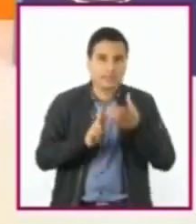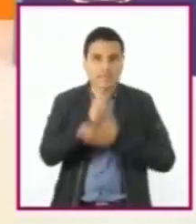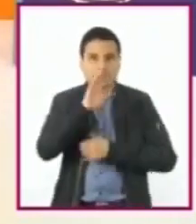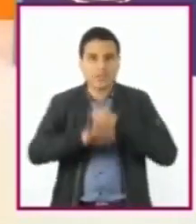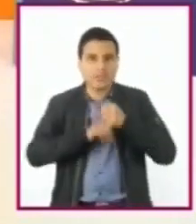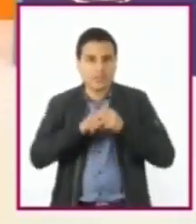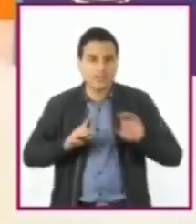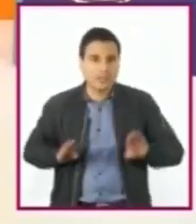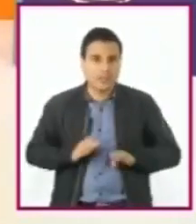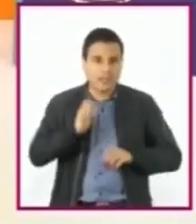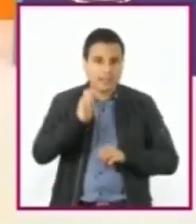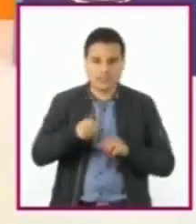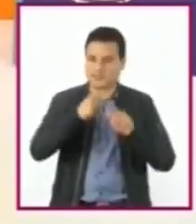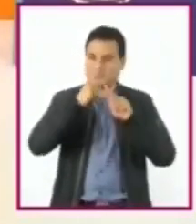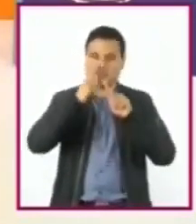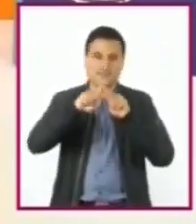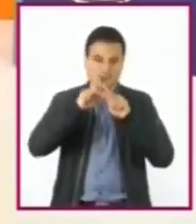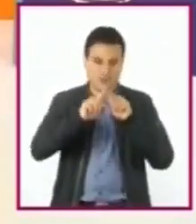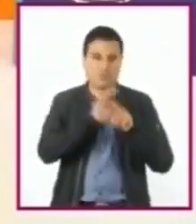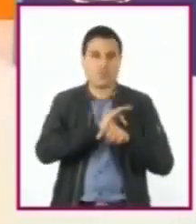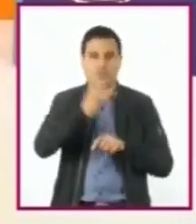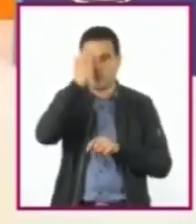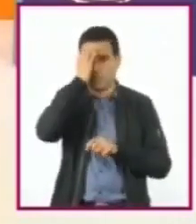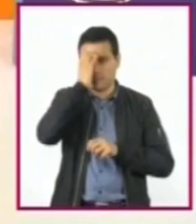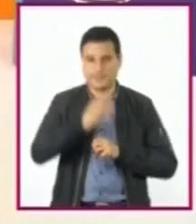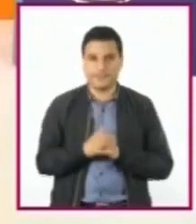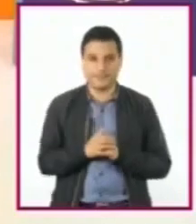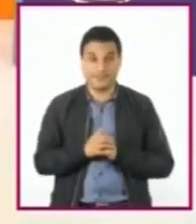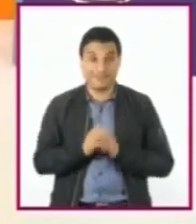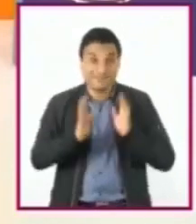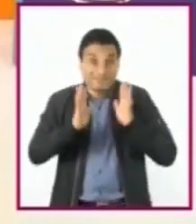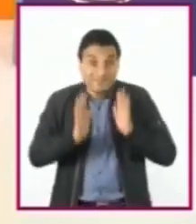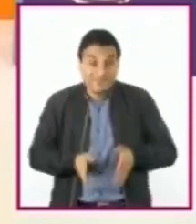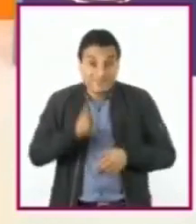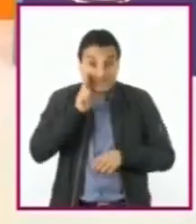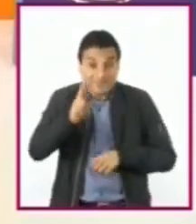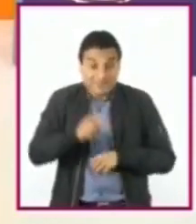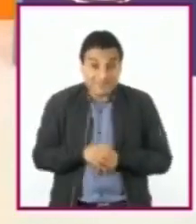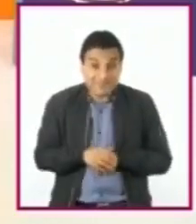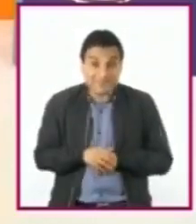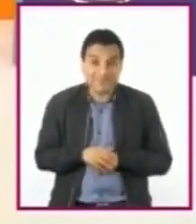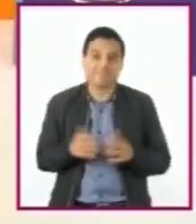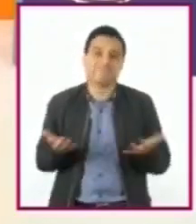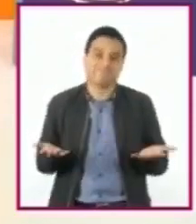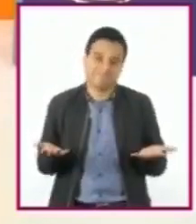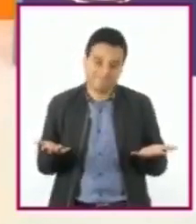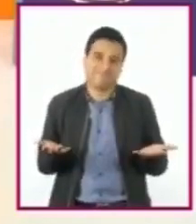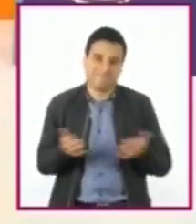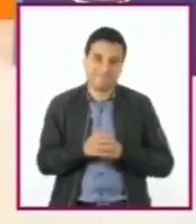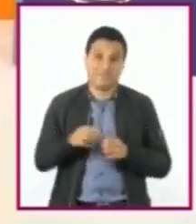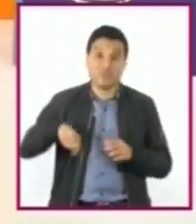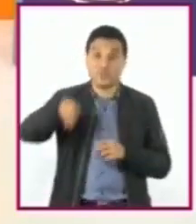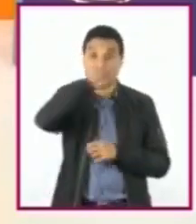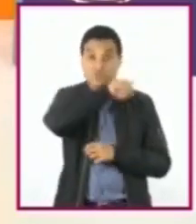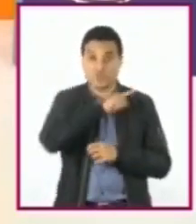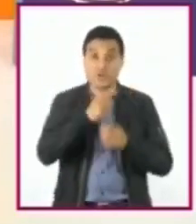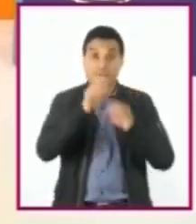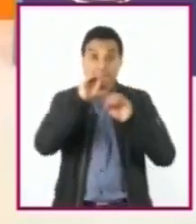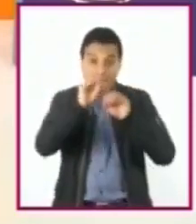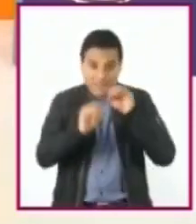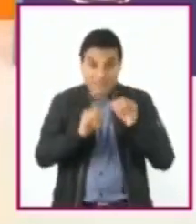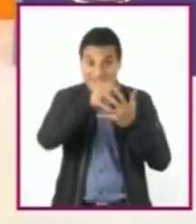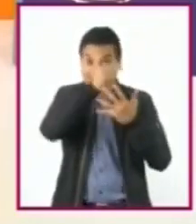fauna, entre otros aspectos. Como se pueden dar cuenta, es de gran importancia que podamos representar el